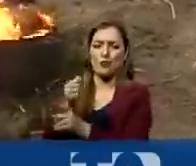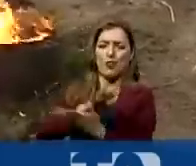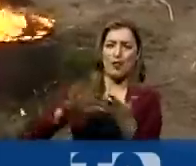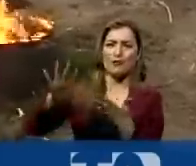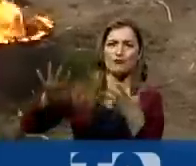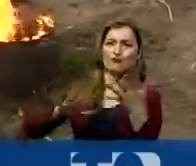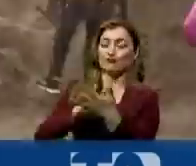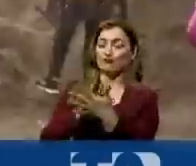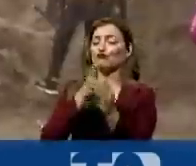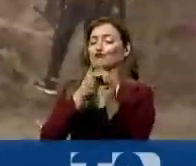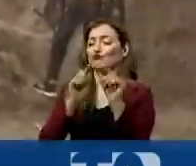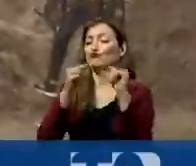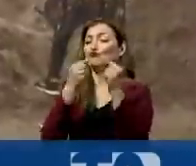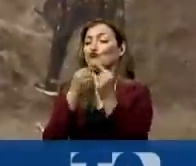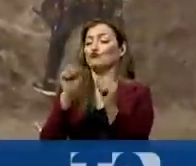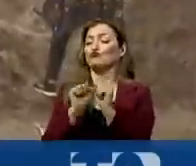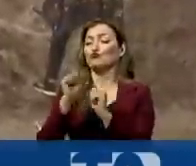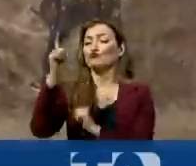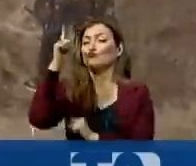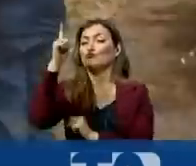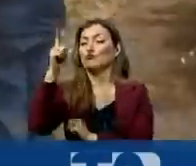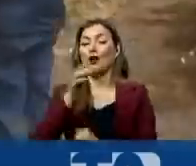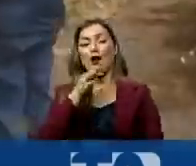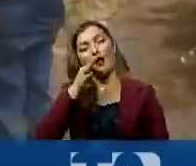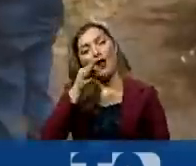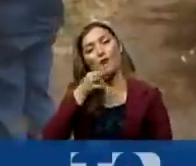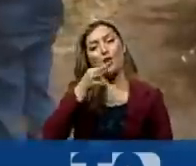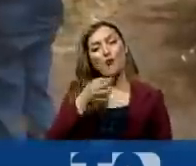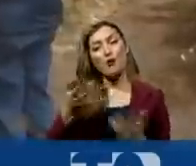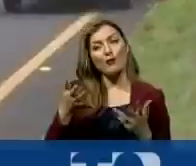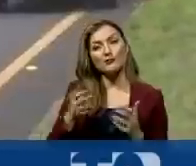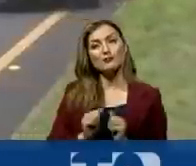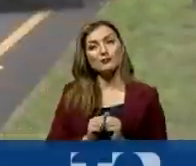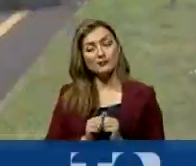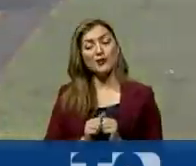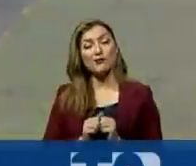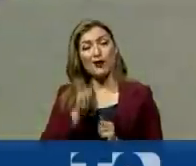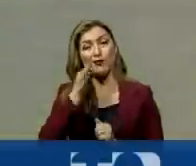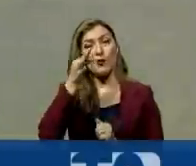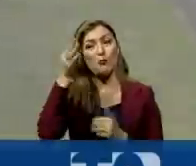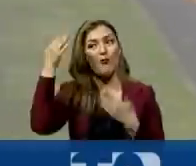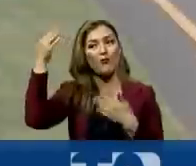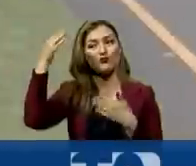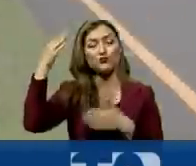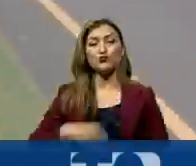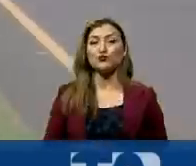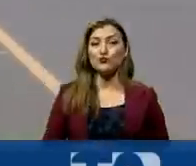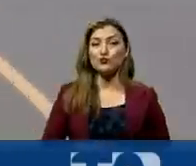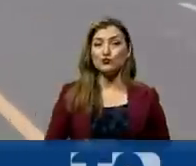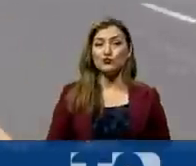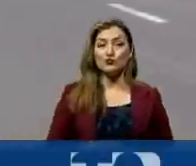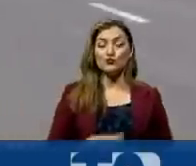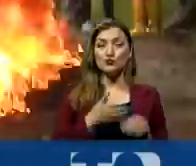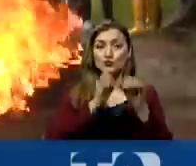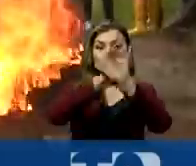caos es lo que pretenden ciertos actores y tienen un discurso no solo de reivindicación un discurso político porque